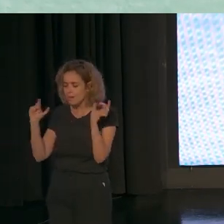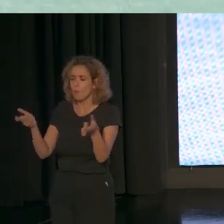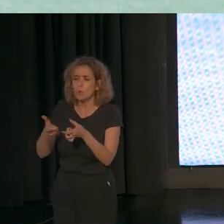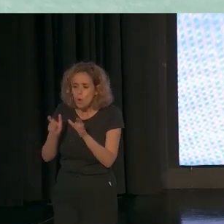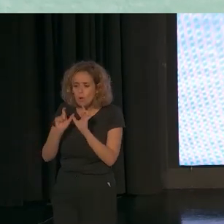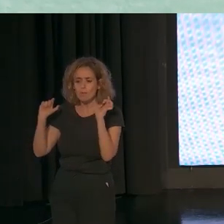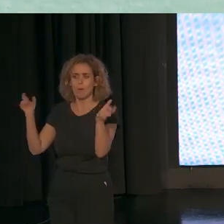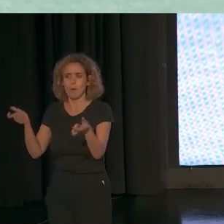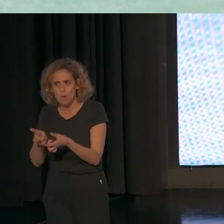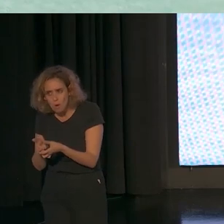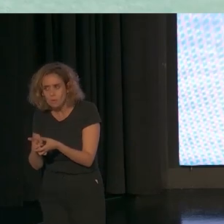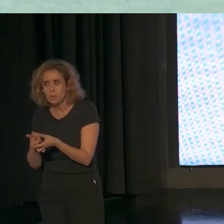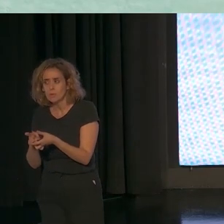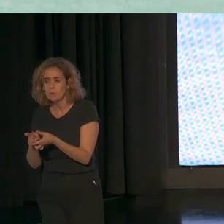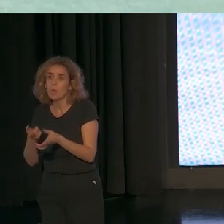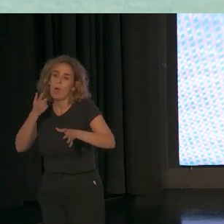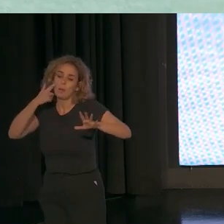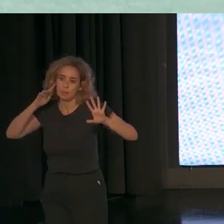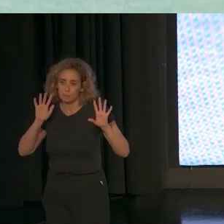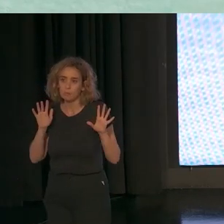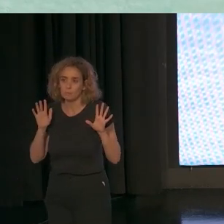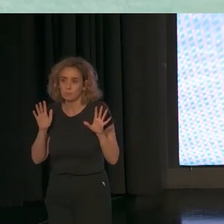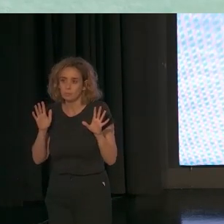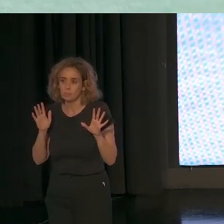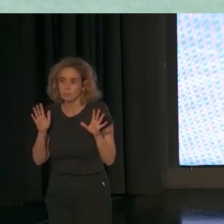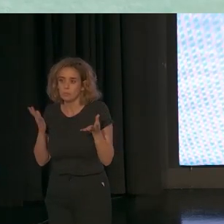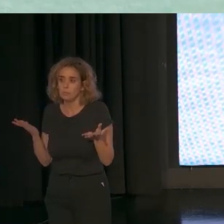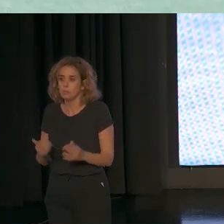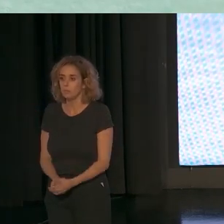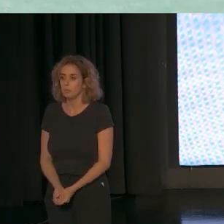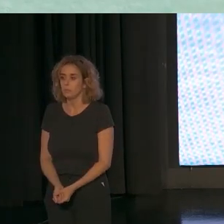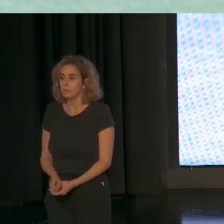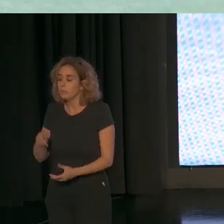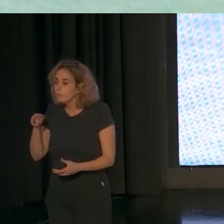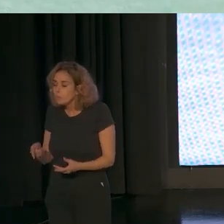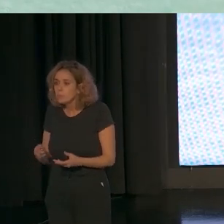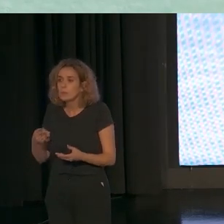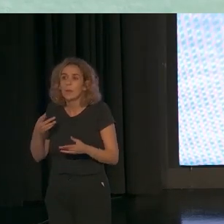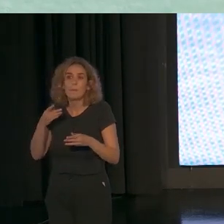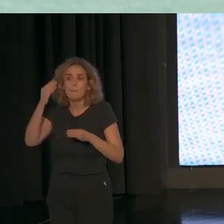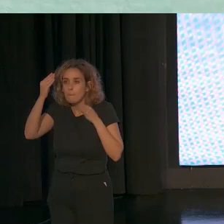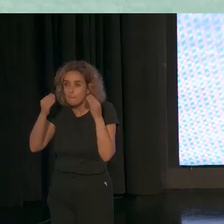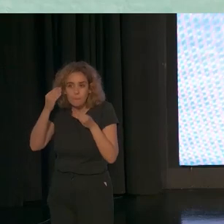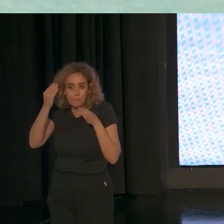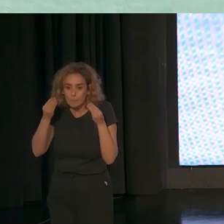coordinación y venga a ver hay que pensar con